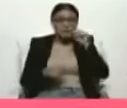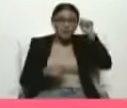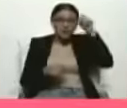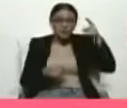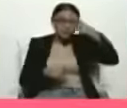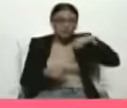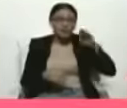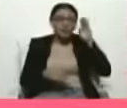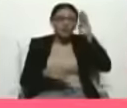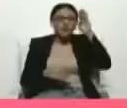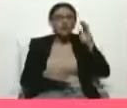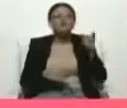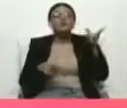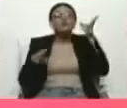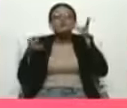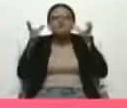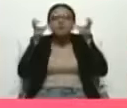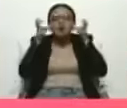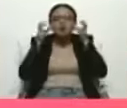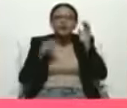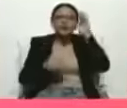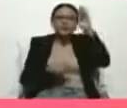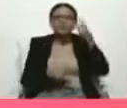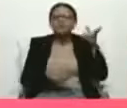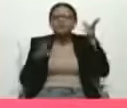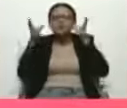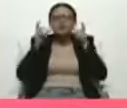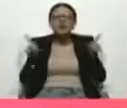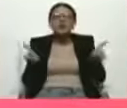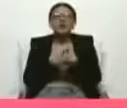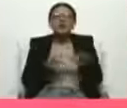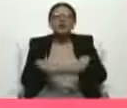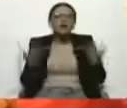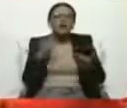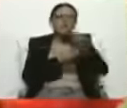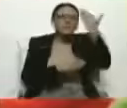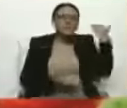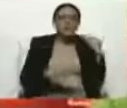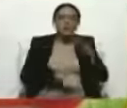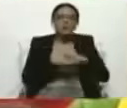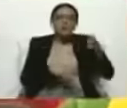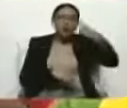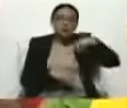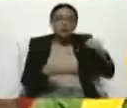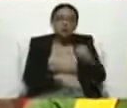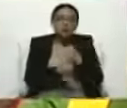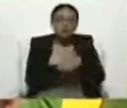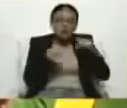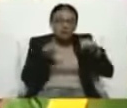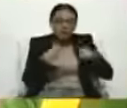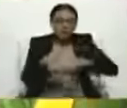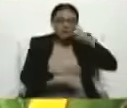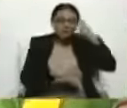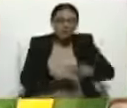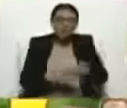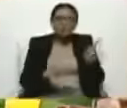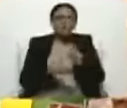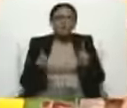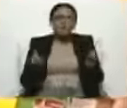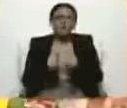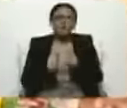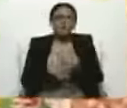van a hablar igual que los que nos dieron la libertad hace 200 años. Porque lo que a nosotros nos ha tocado enfrentar no es cualquier cosa,